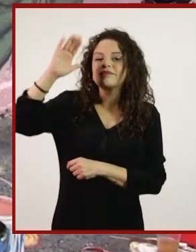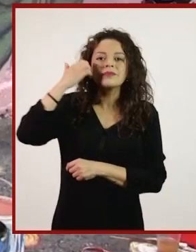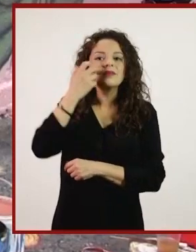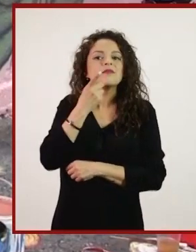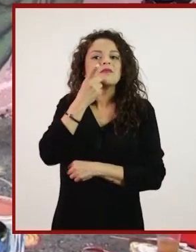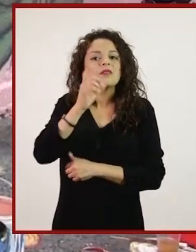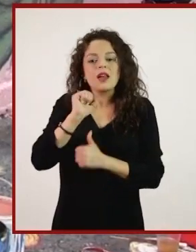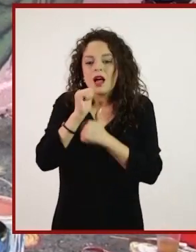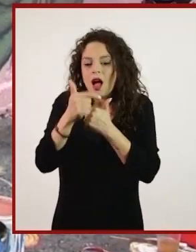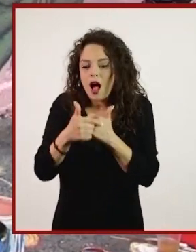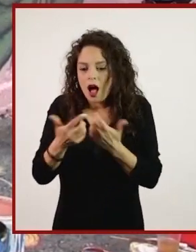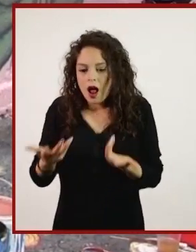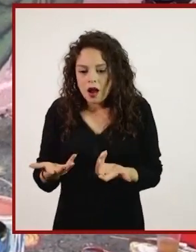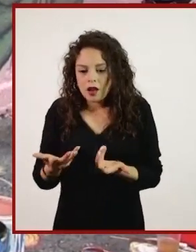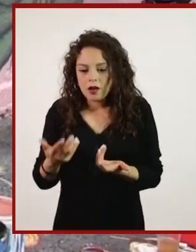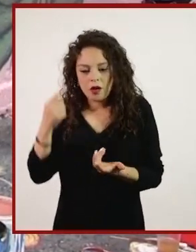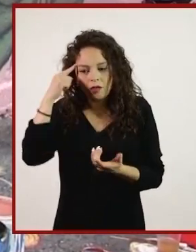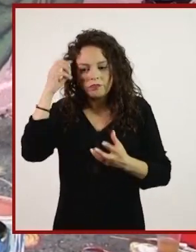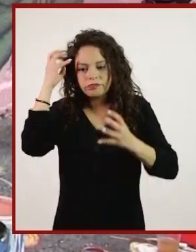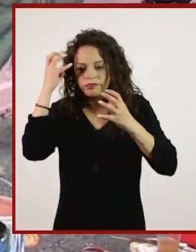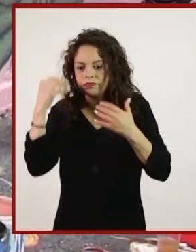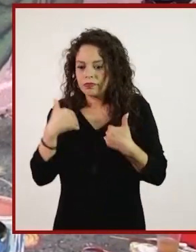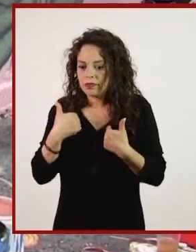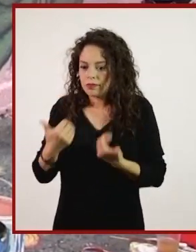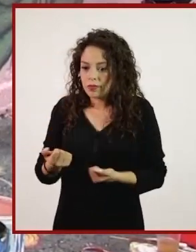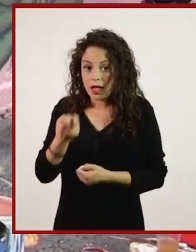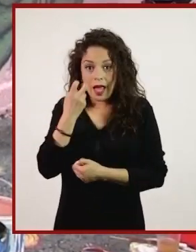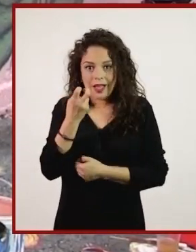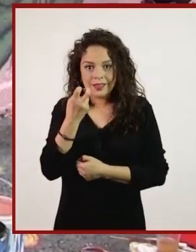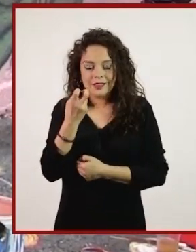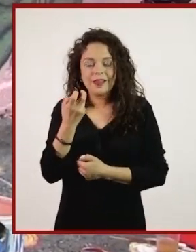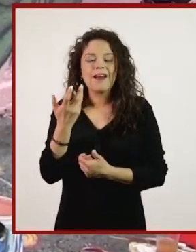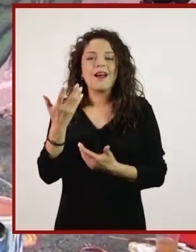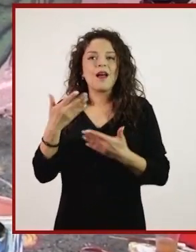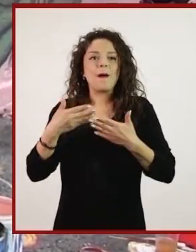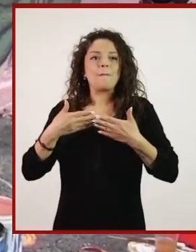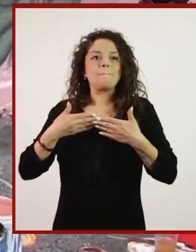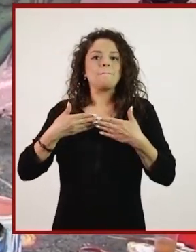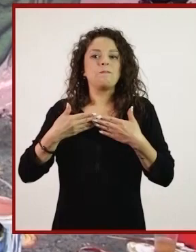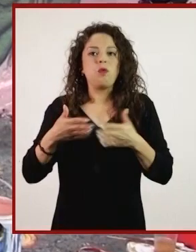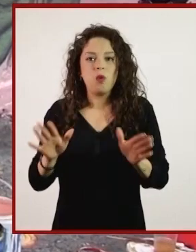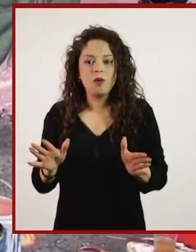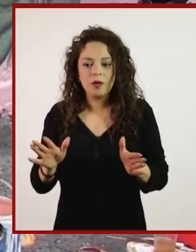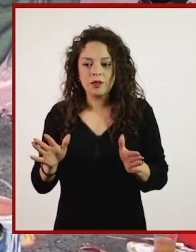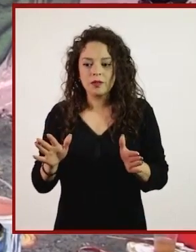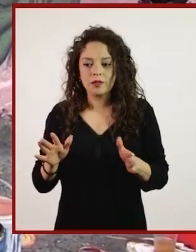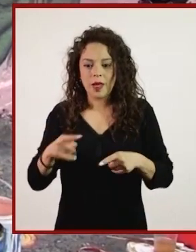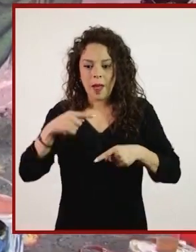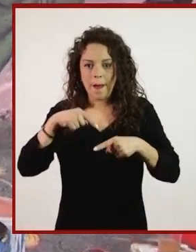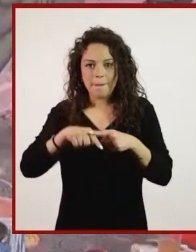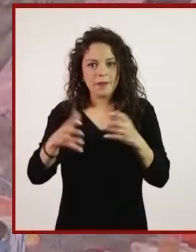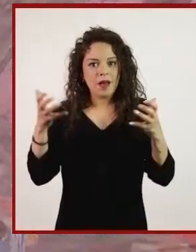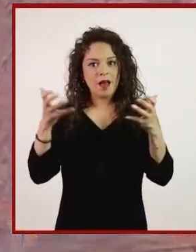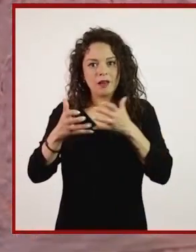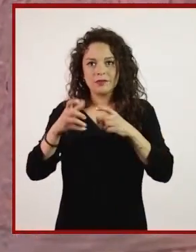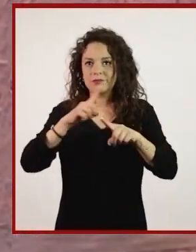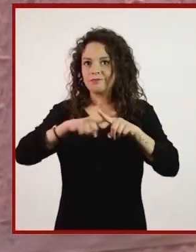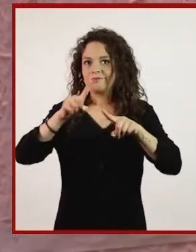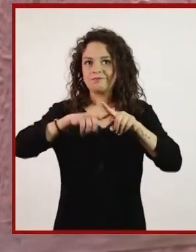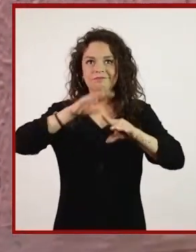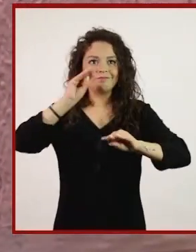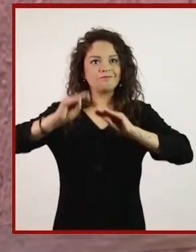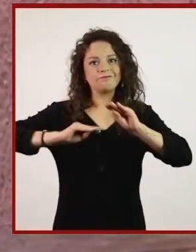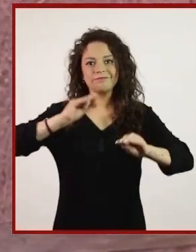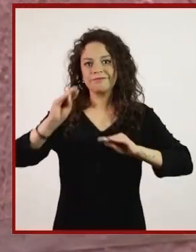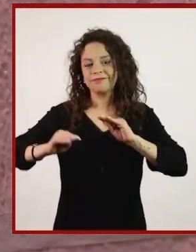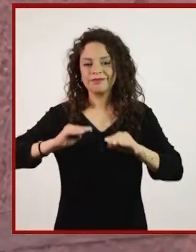conversar, levantar la voz por algo, reflexionar, es lo que te lleva a ese ¡puc!, ¿no? Como que llegas y empiezas a